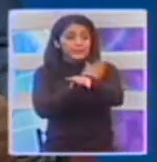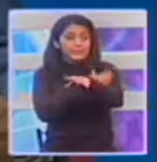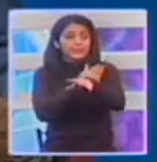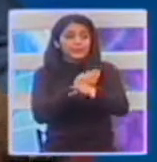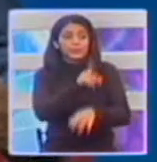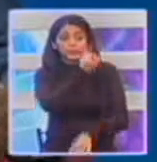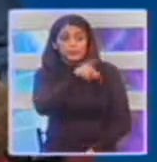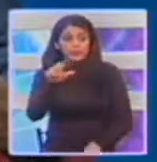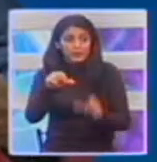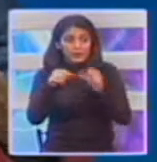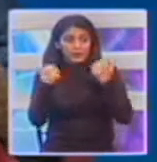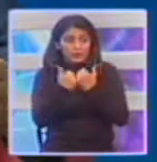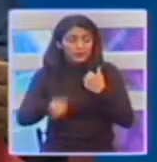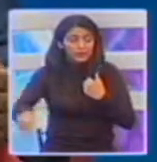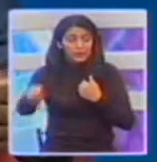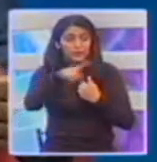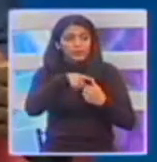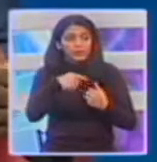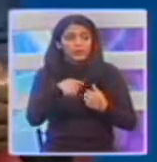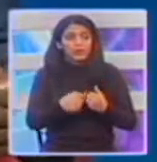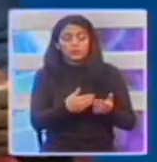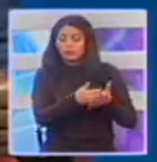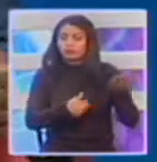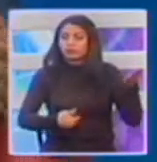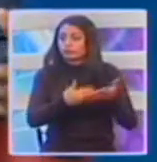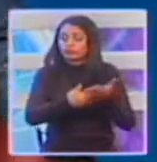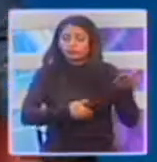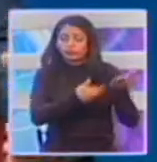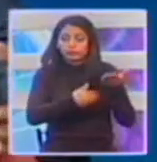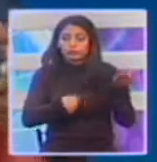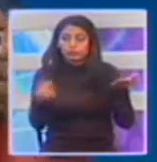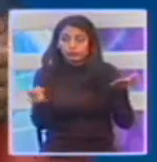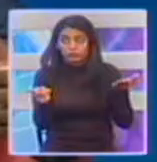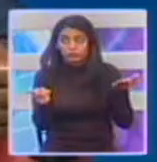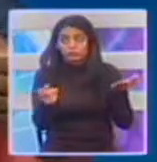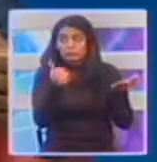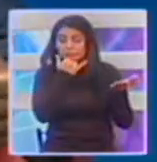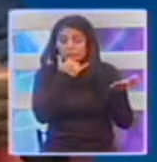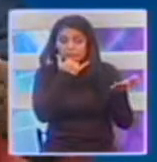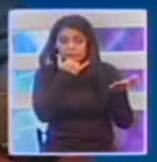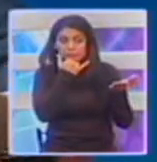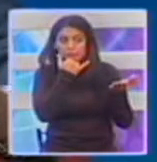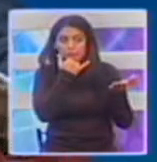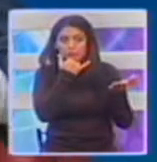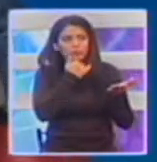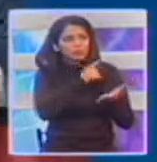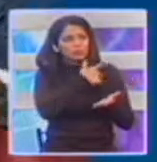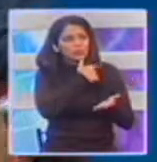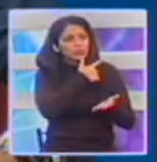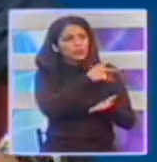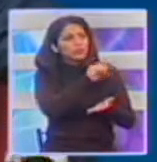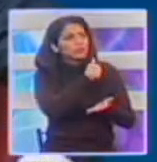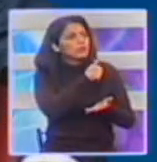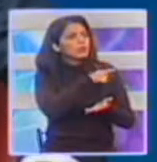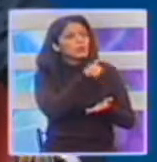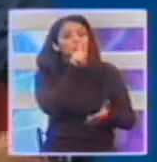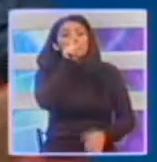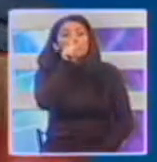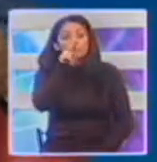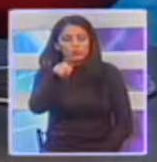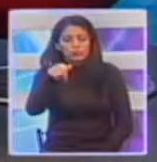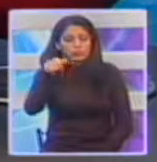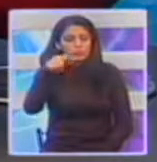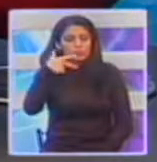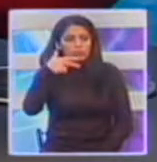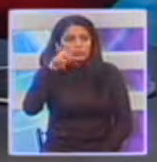cargo el único que presentó la documentación pertinente de acuerdo a la anunciación total de las pruebas fue la sablista byron pacheco con